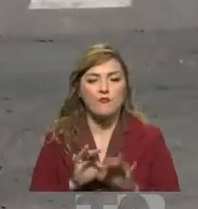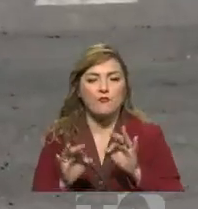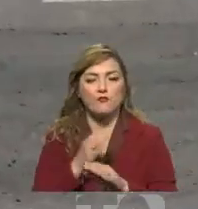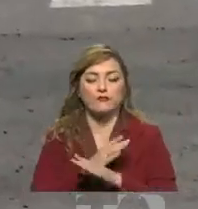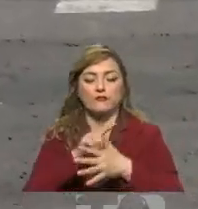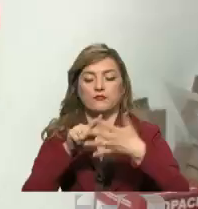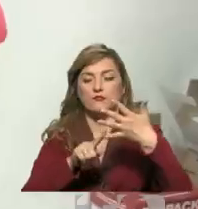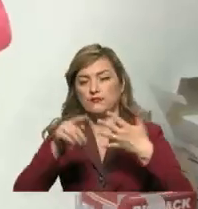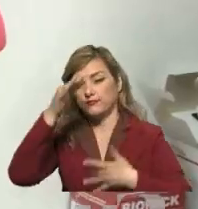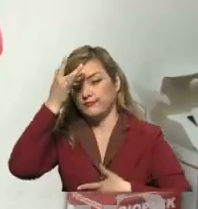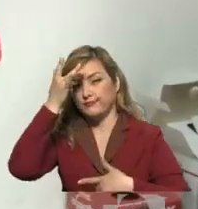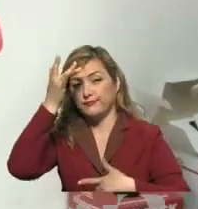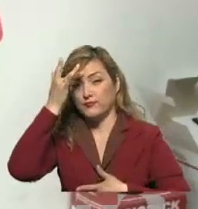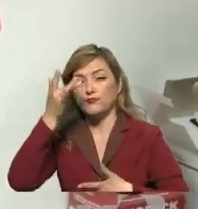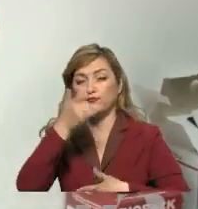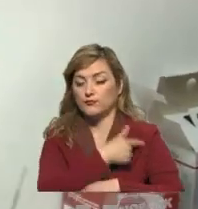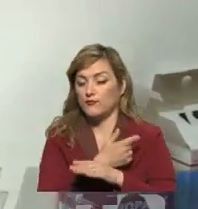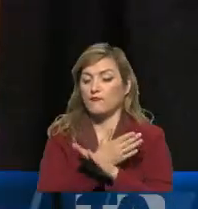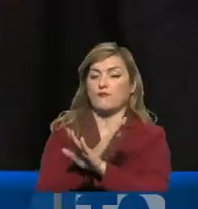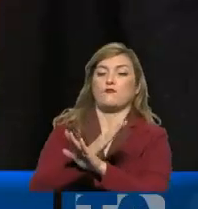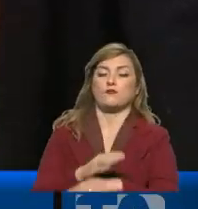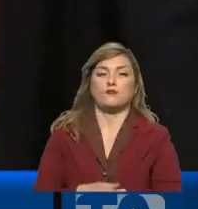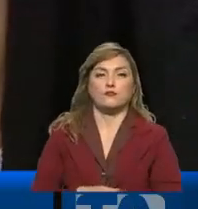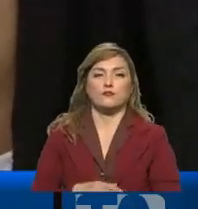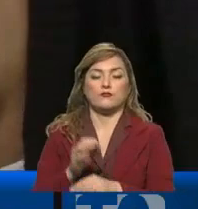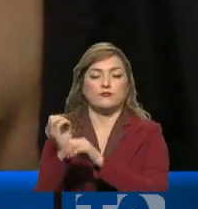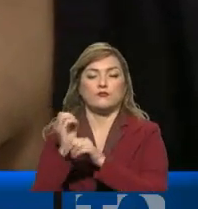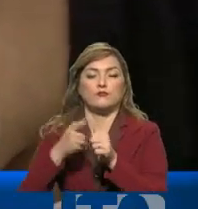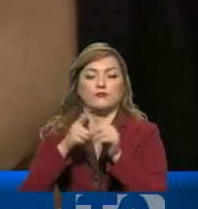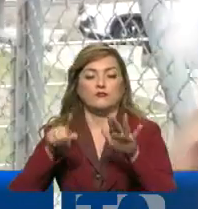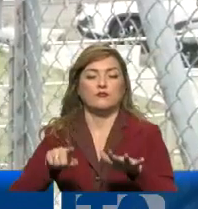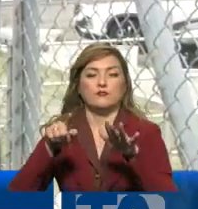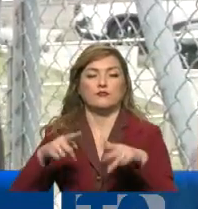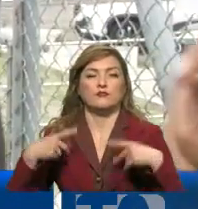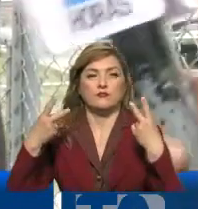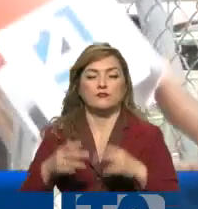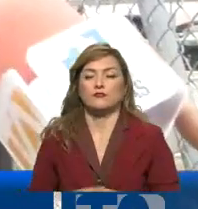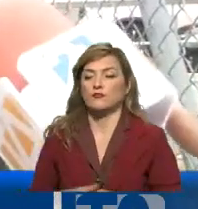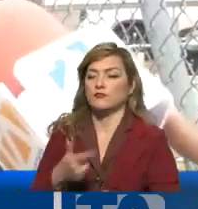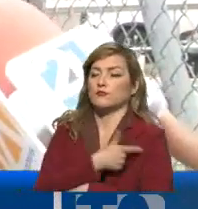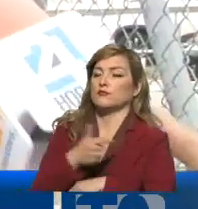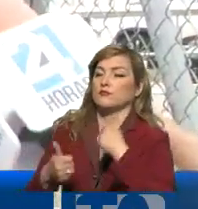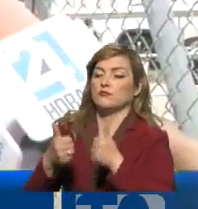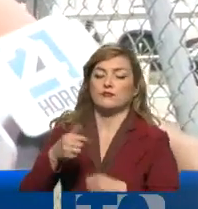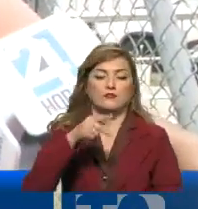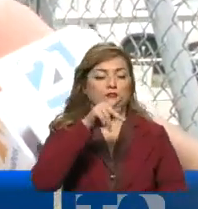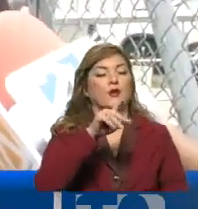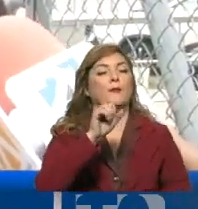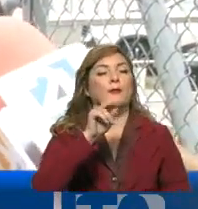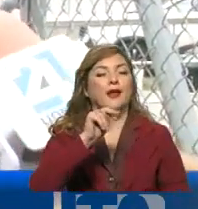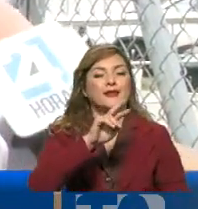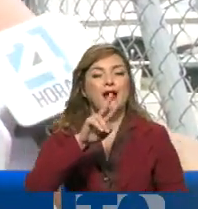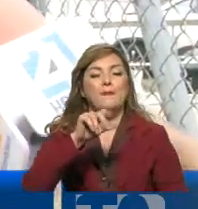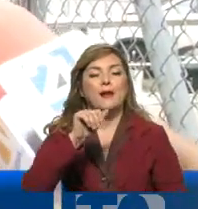prevenir 5 enfermedades y debe colocarse obligatoriamente en los primeros meses de vida. ¿Y qué vacuna le tocaba? La pentavalente,